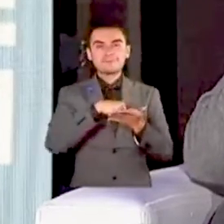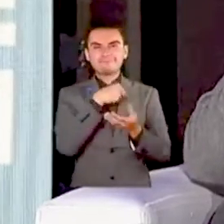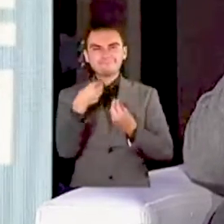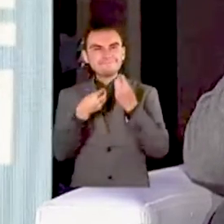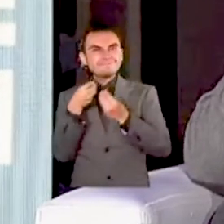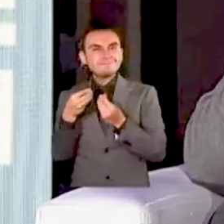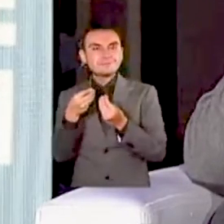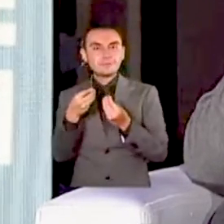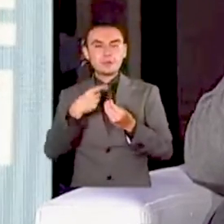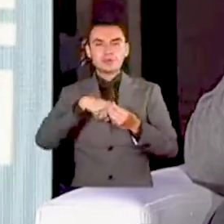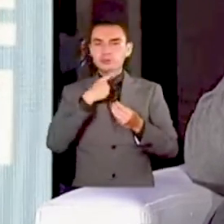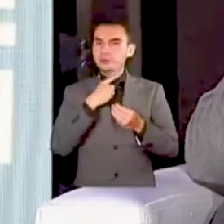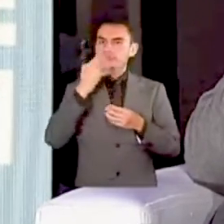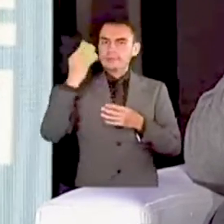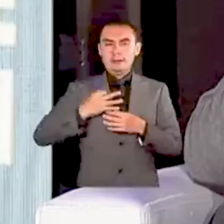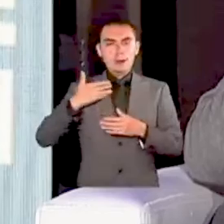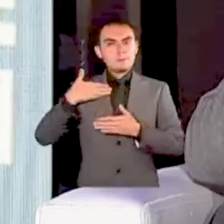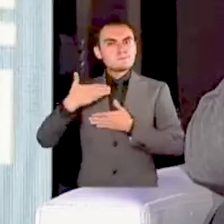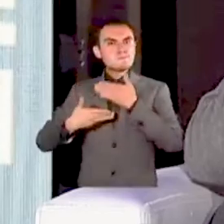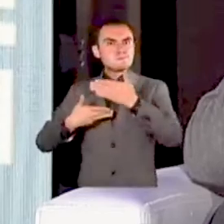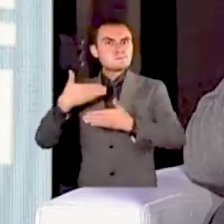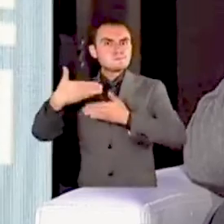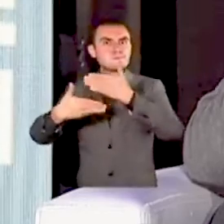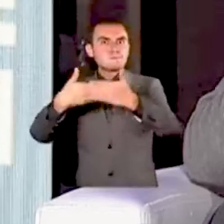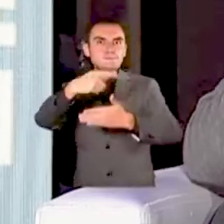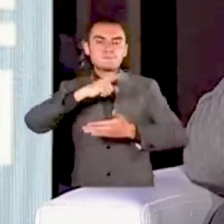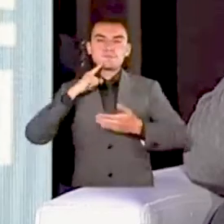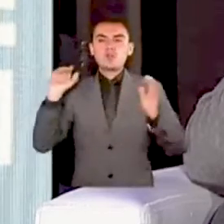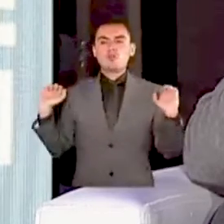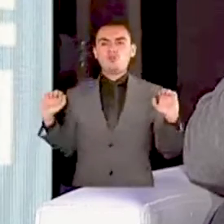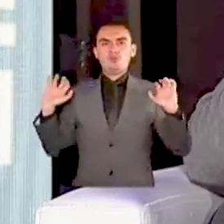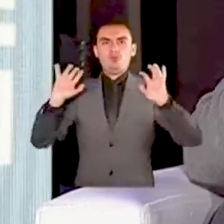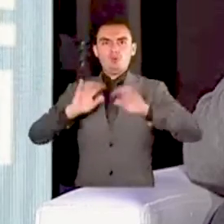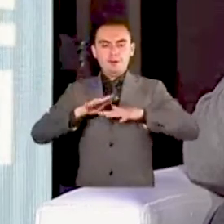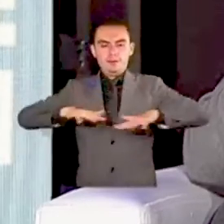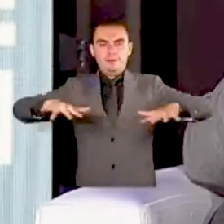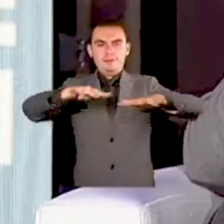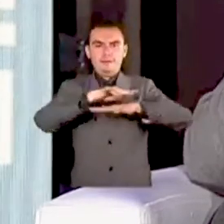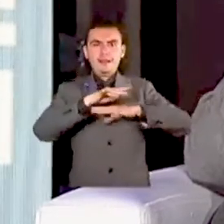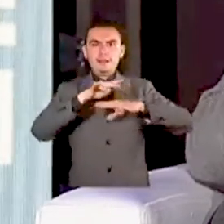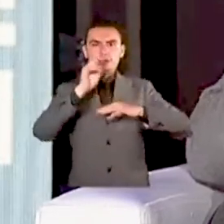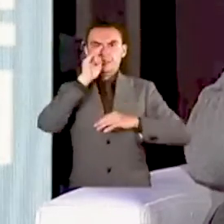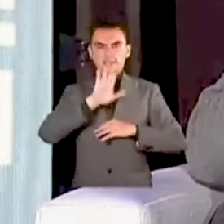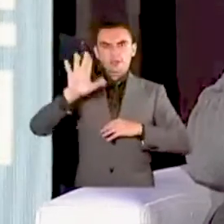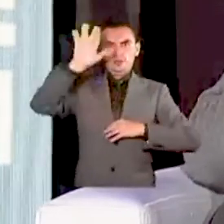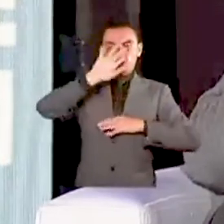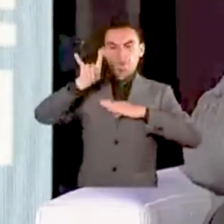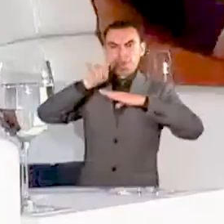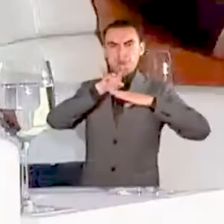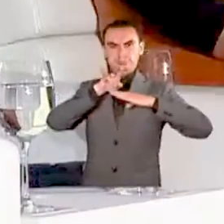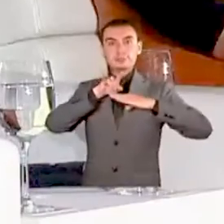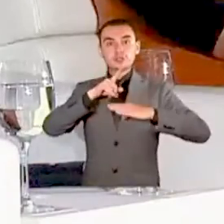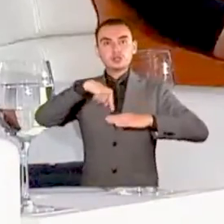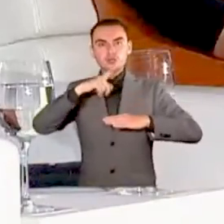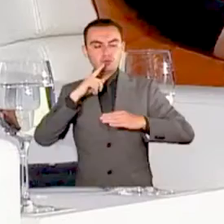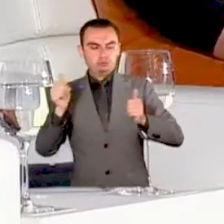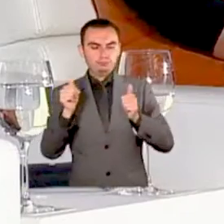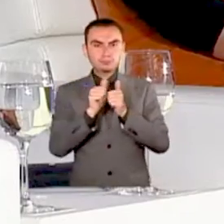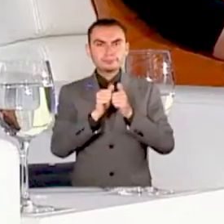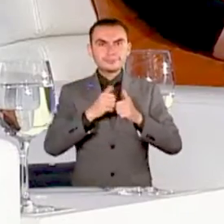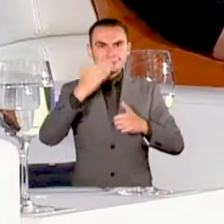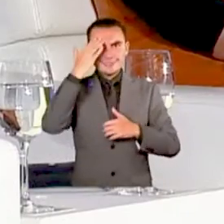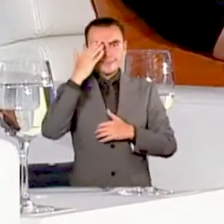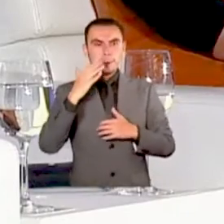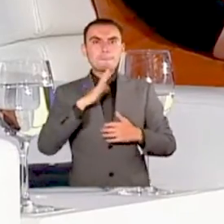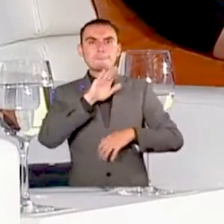acudimos de manera periódica y constante a las sesiones del puesto de mando unificado nacional y articulamos algunas labores con el Ministerio